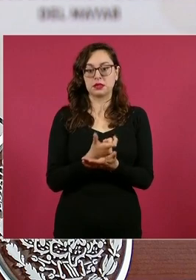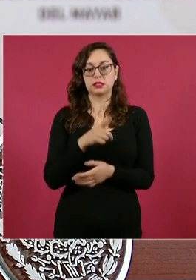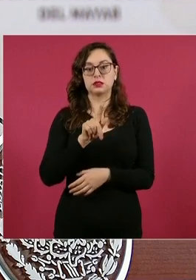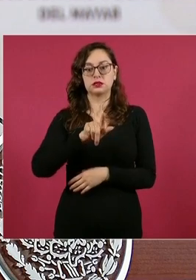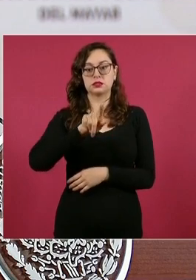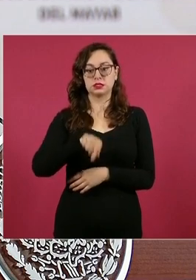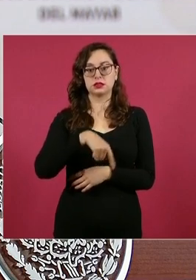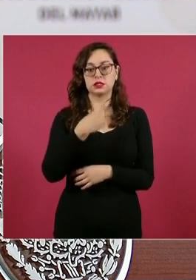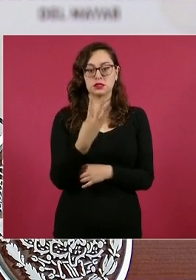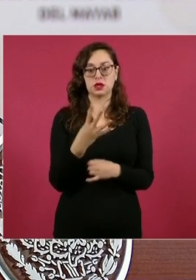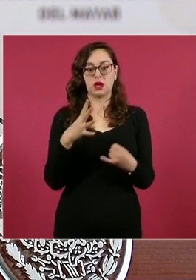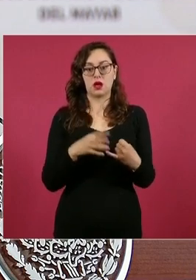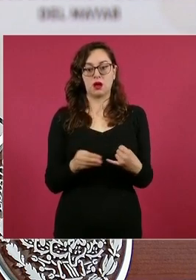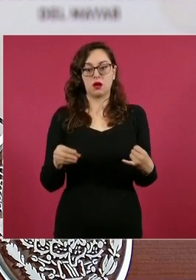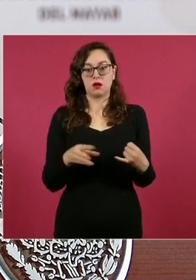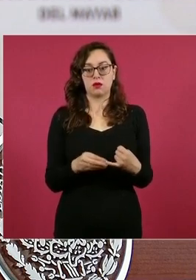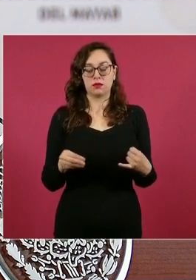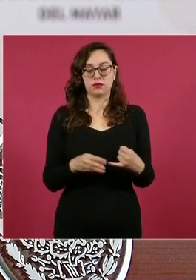5774